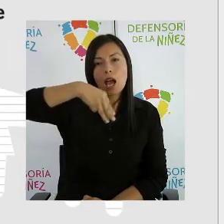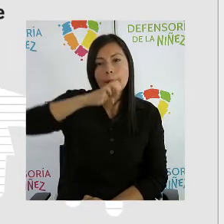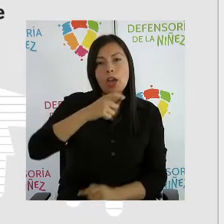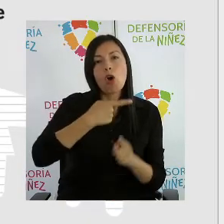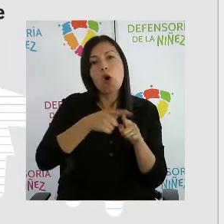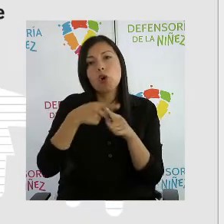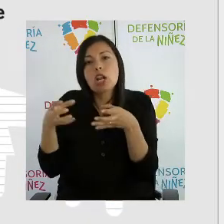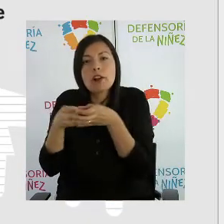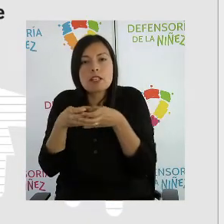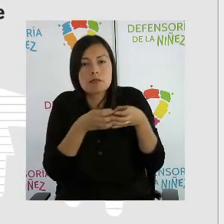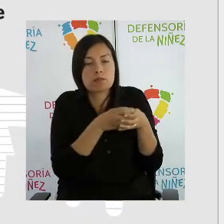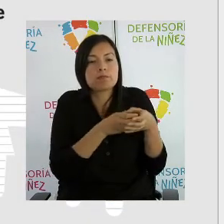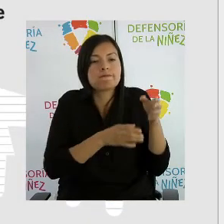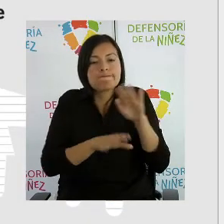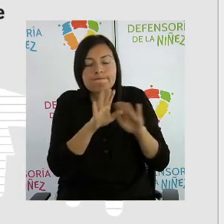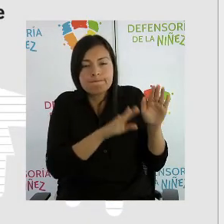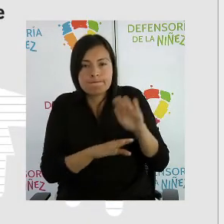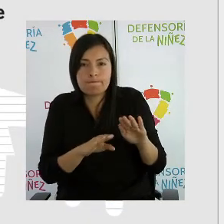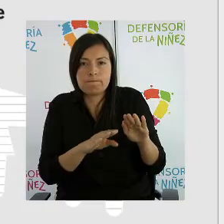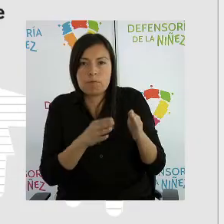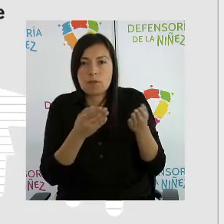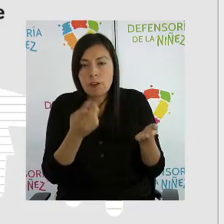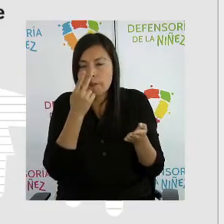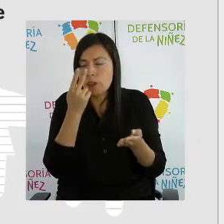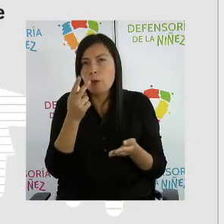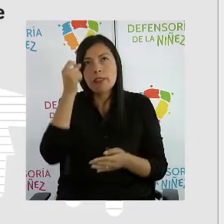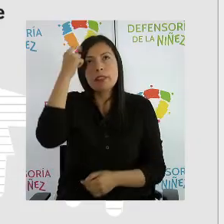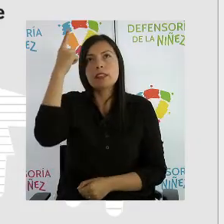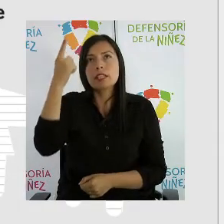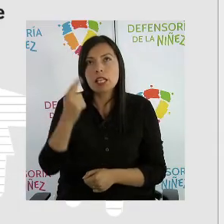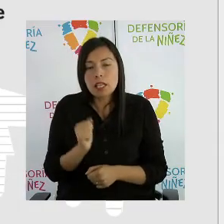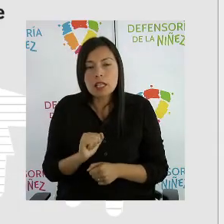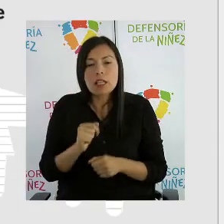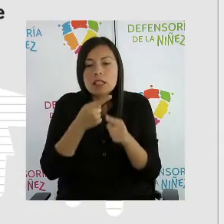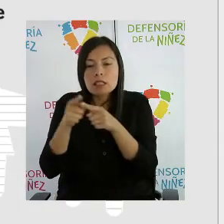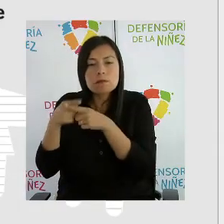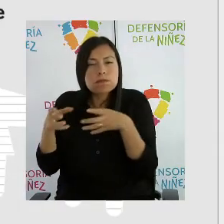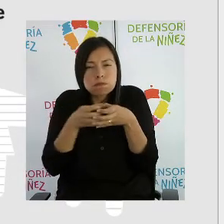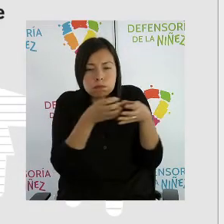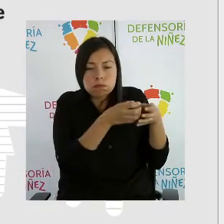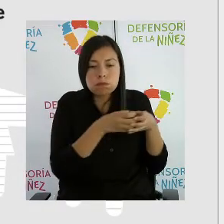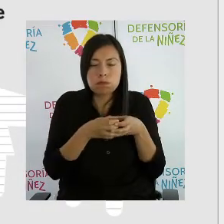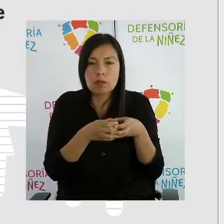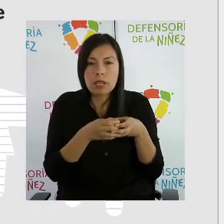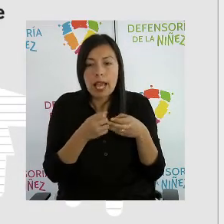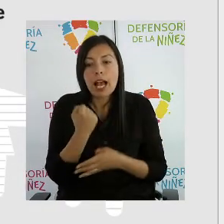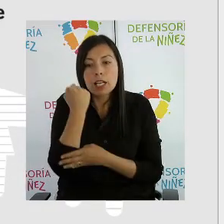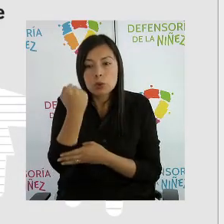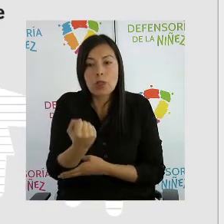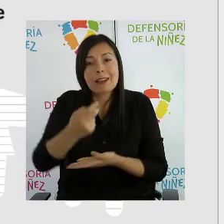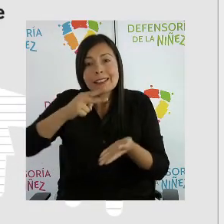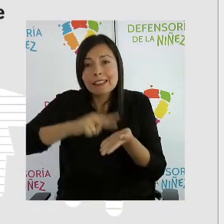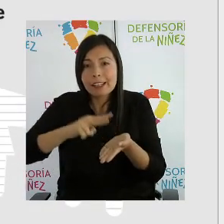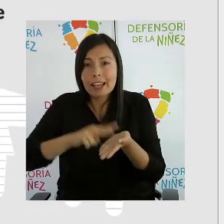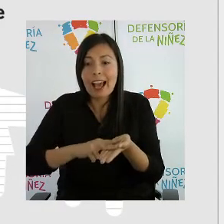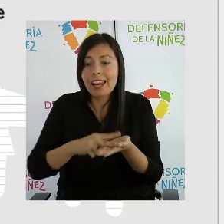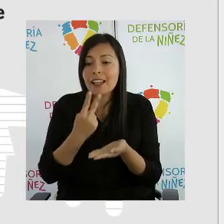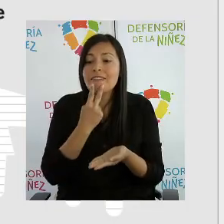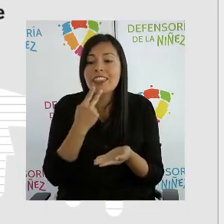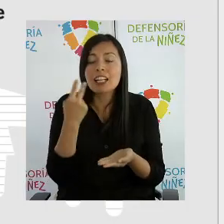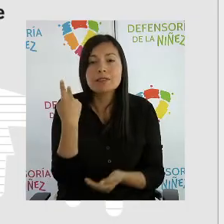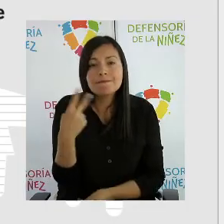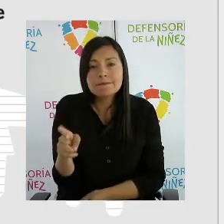de que existen varios mecanismos, desafortunadamente ninguno de ellos ha permitido tener un impacto real en la vida